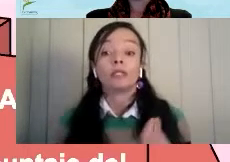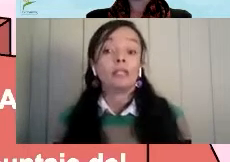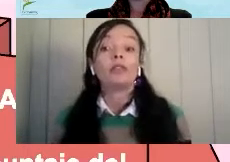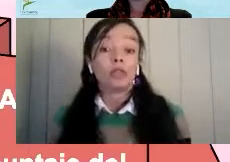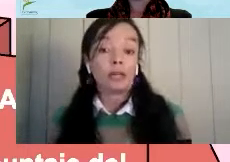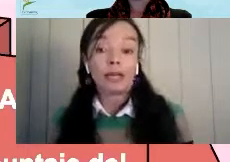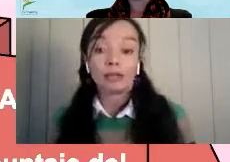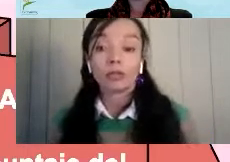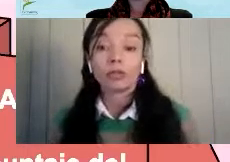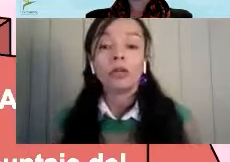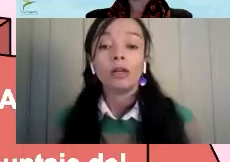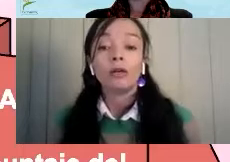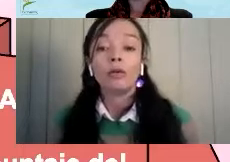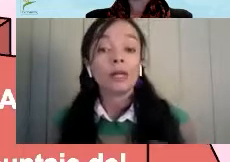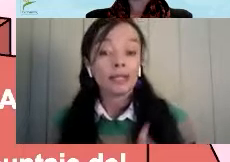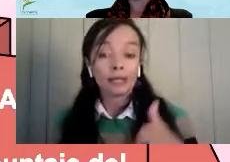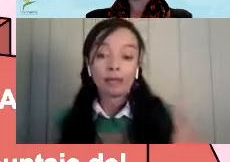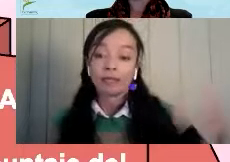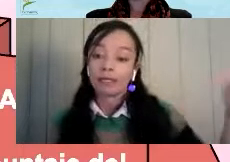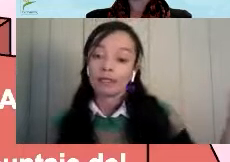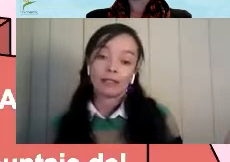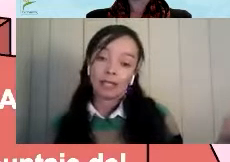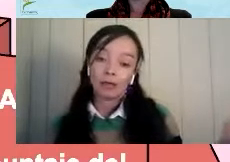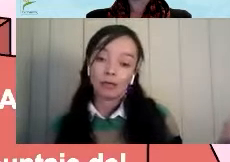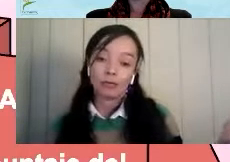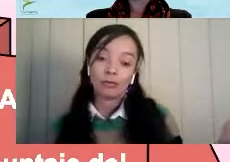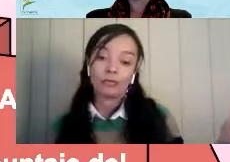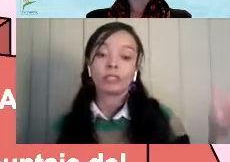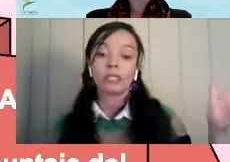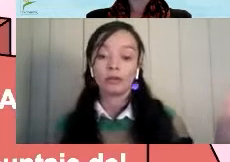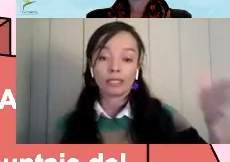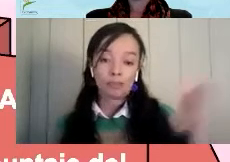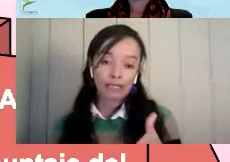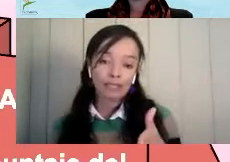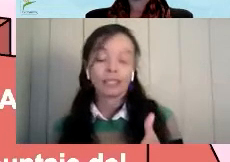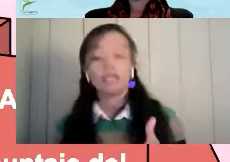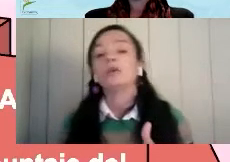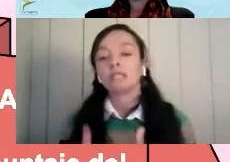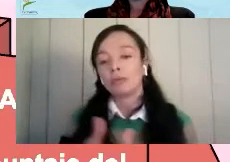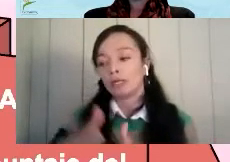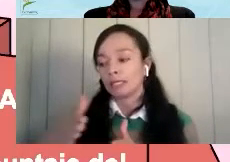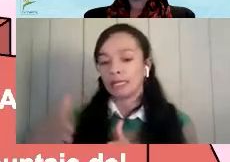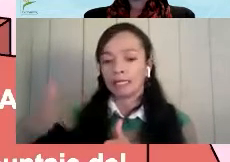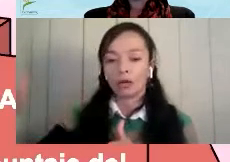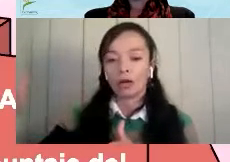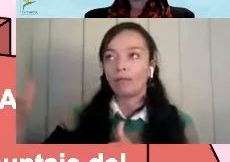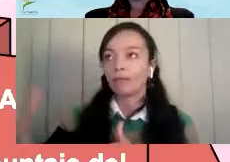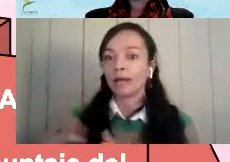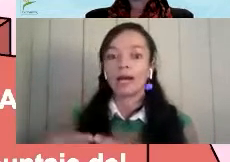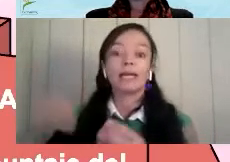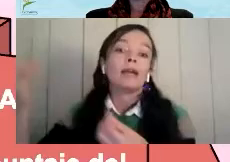ejemplo, este niño tiene esto, no va a tener que empezar desde cero. Ya hay unas bases y vas a poder seguir